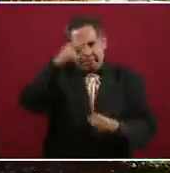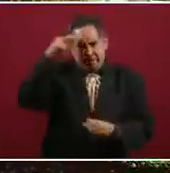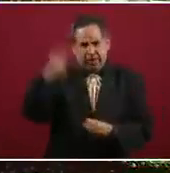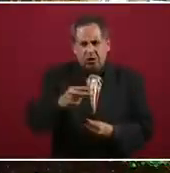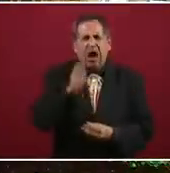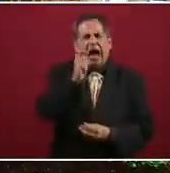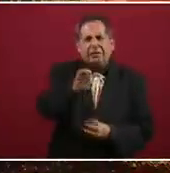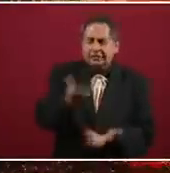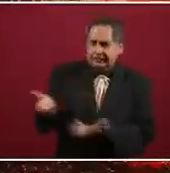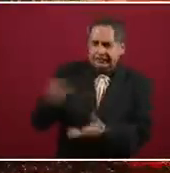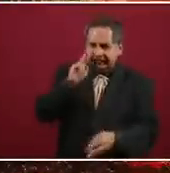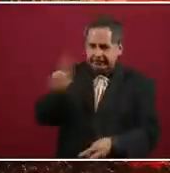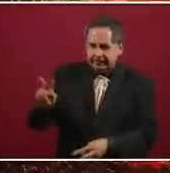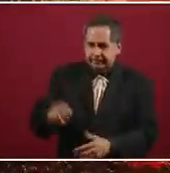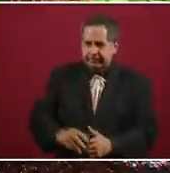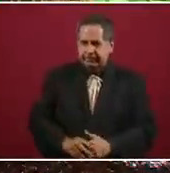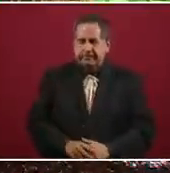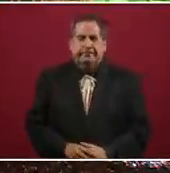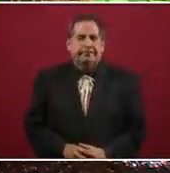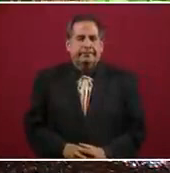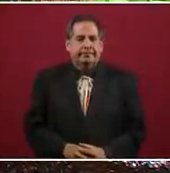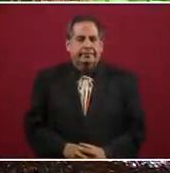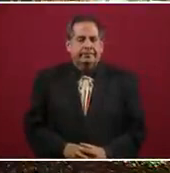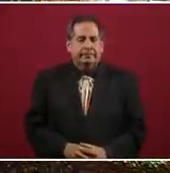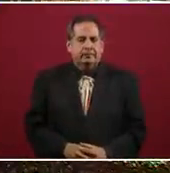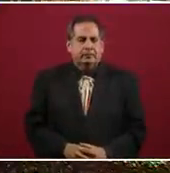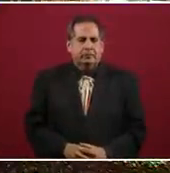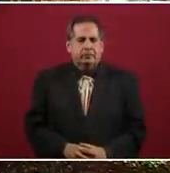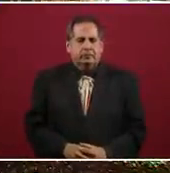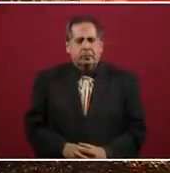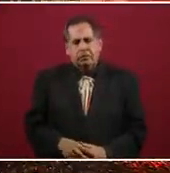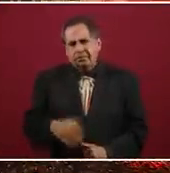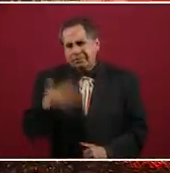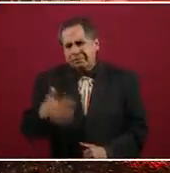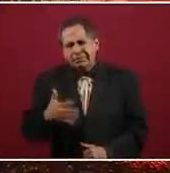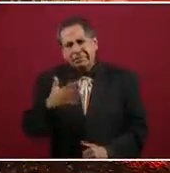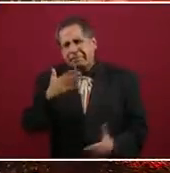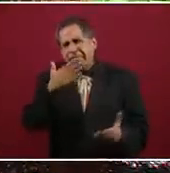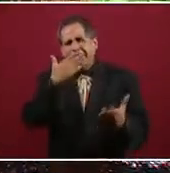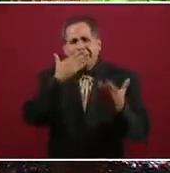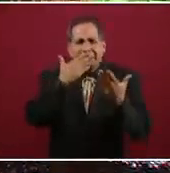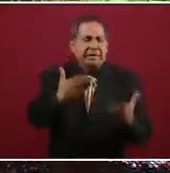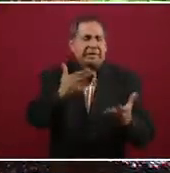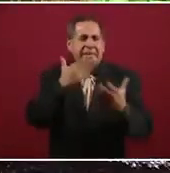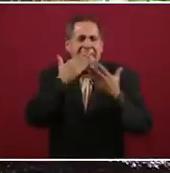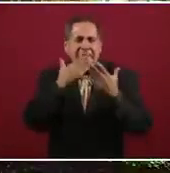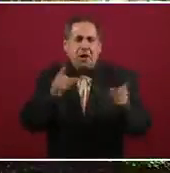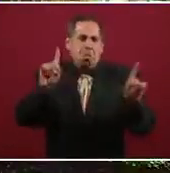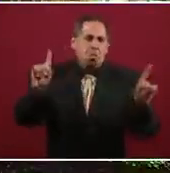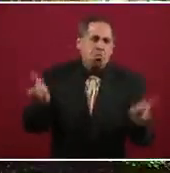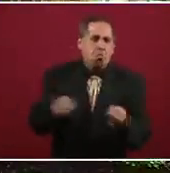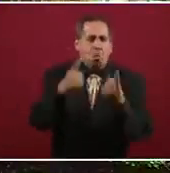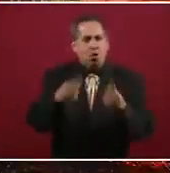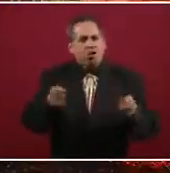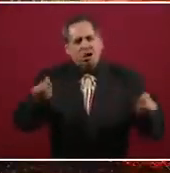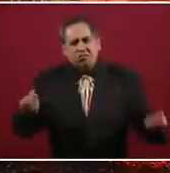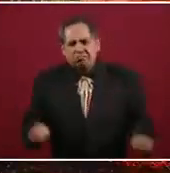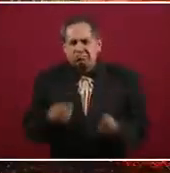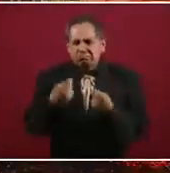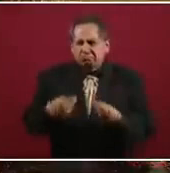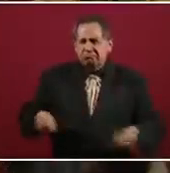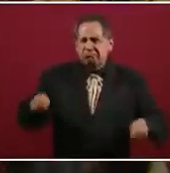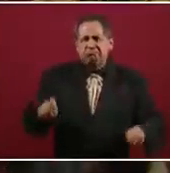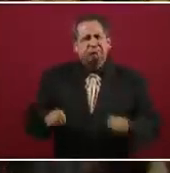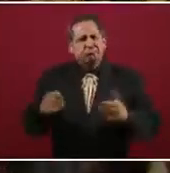va todo por allá? Bueno, definitivamente muy, muy bien. La música y las danzas que se han escuchado en